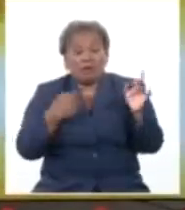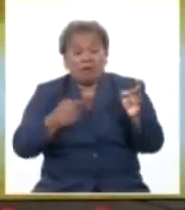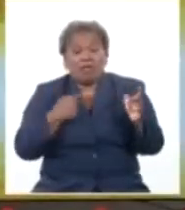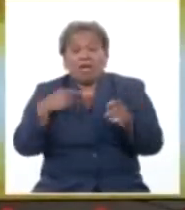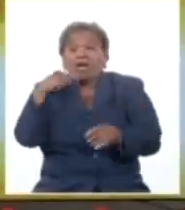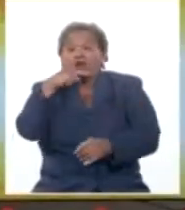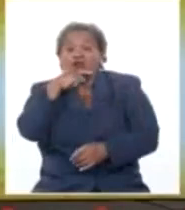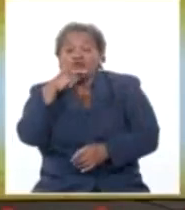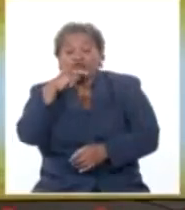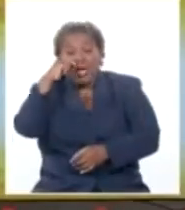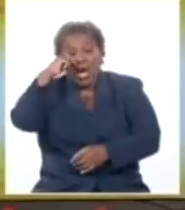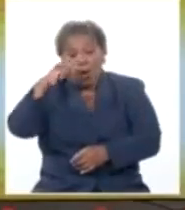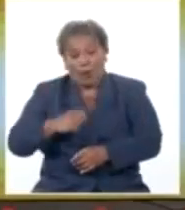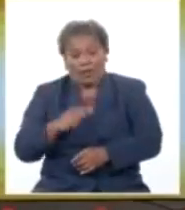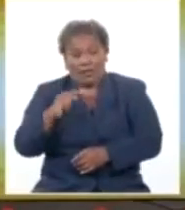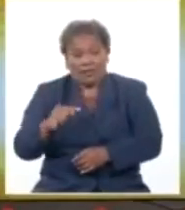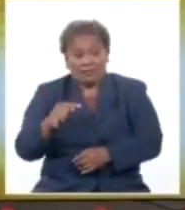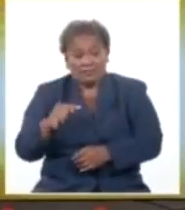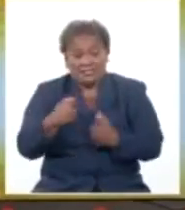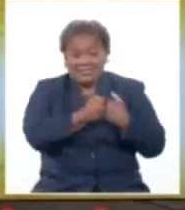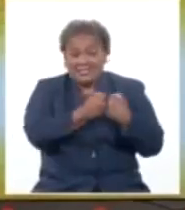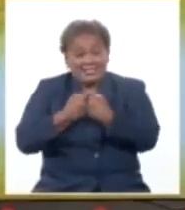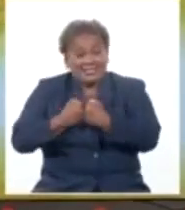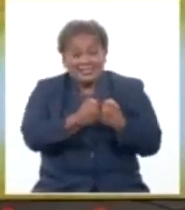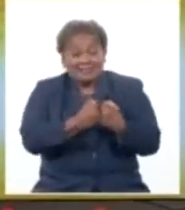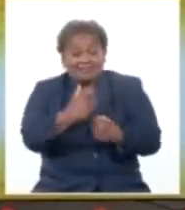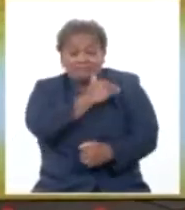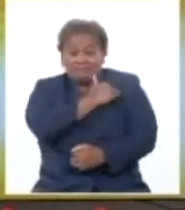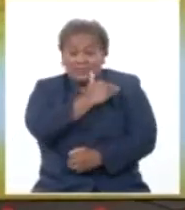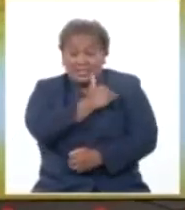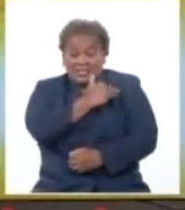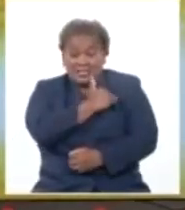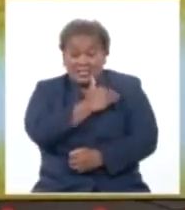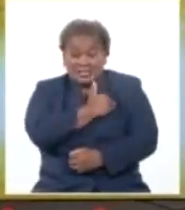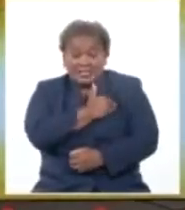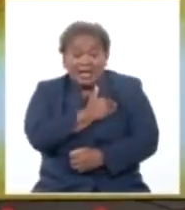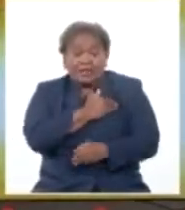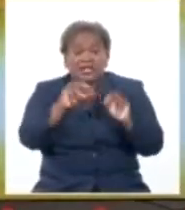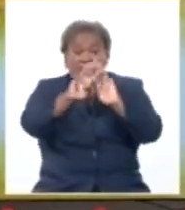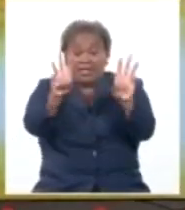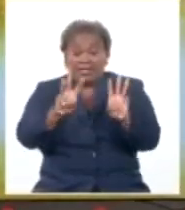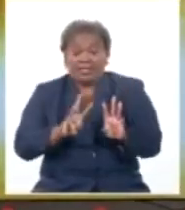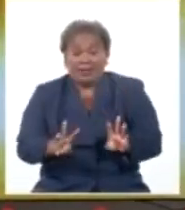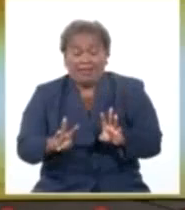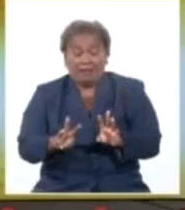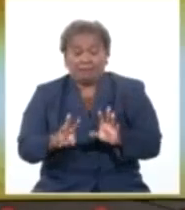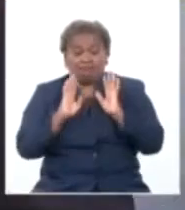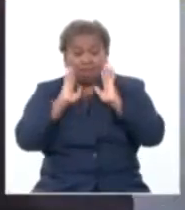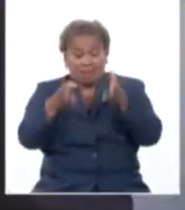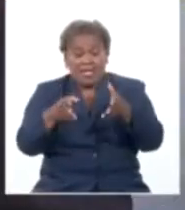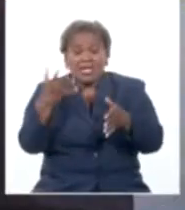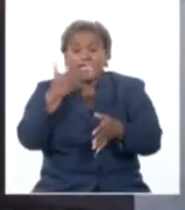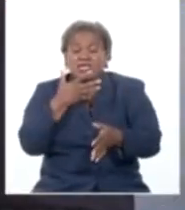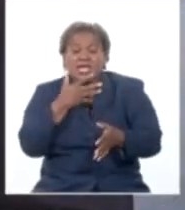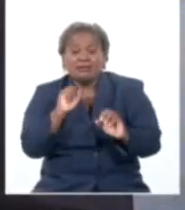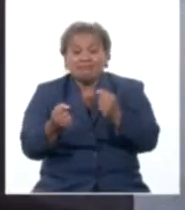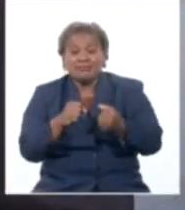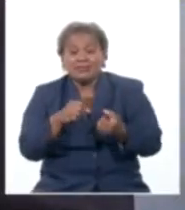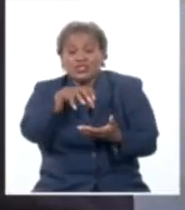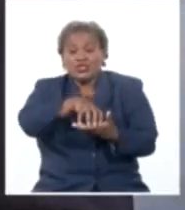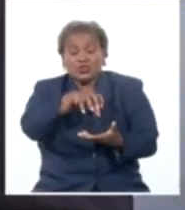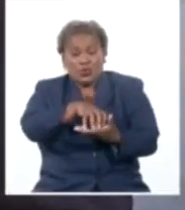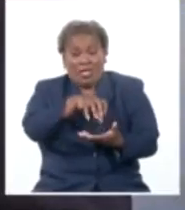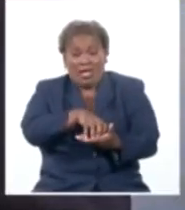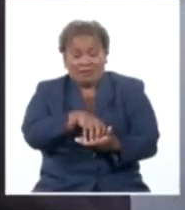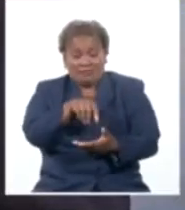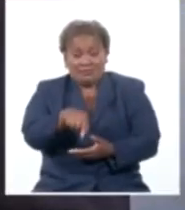Rusia y Ucrania. Los enfrentamientos en el terreno militar y mediático se centran en quién domina la ciudad de Bakhmut. A estas alturas